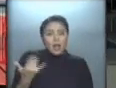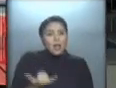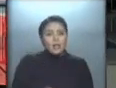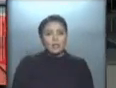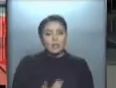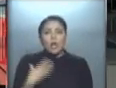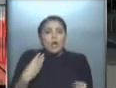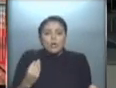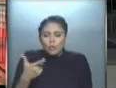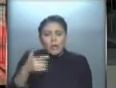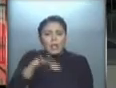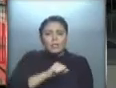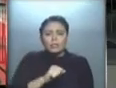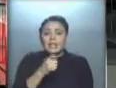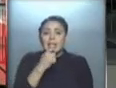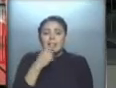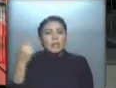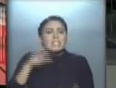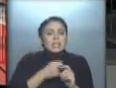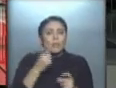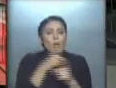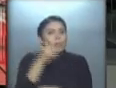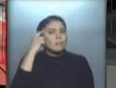como hace para aportar las armas y el estado psicológico de quienes portan estas armas